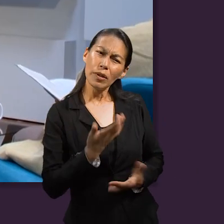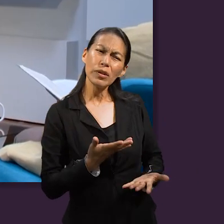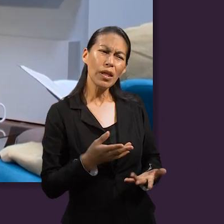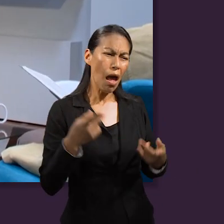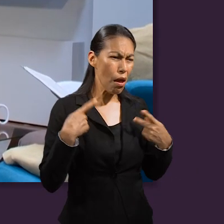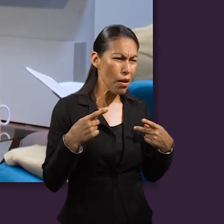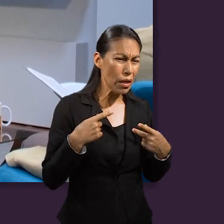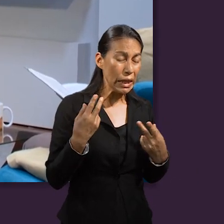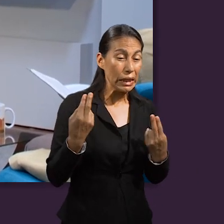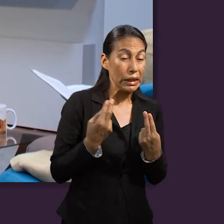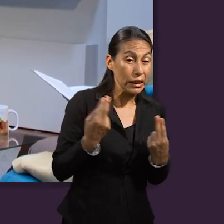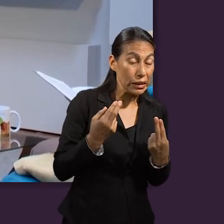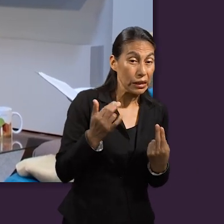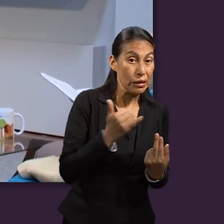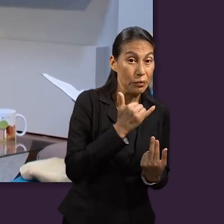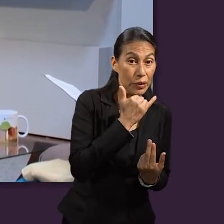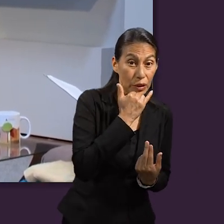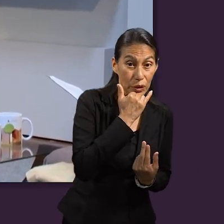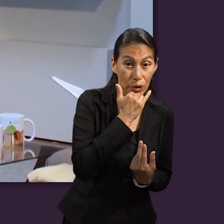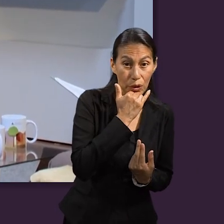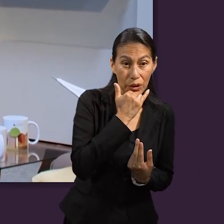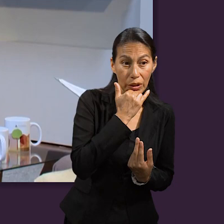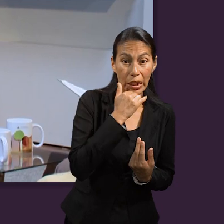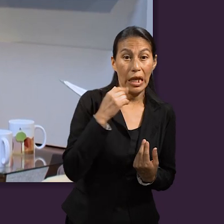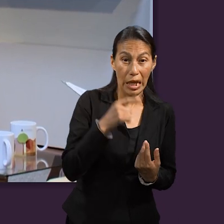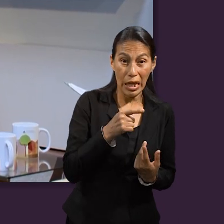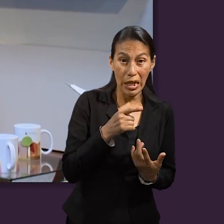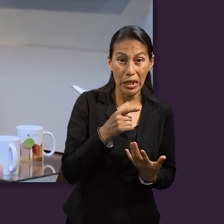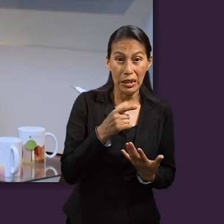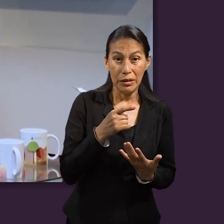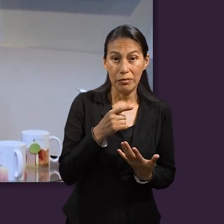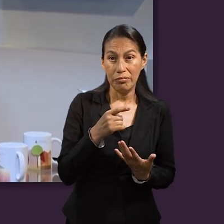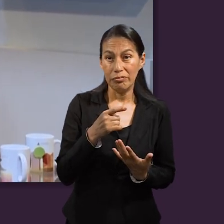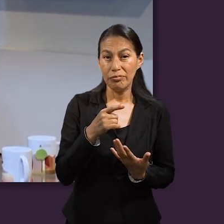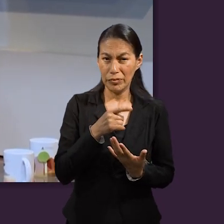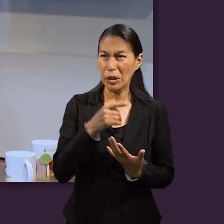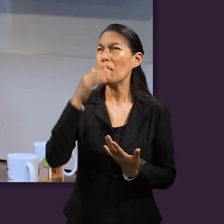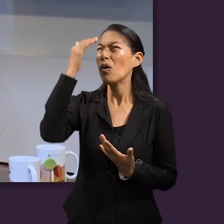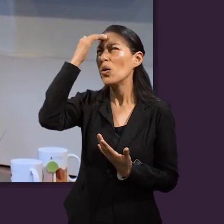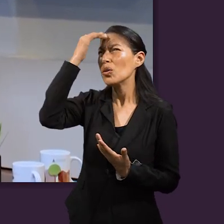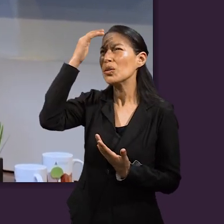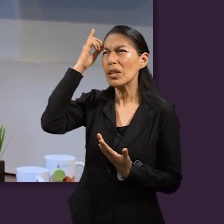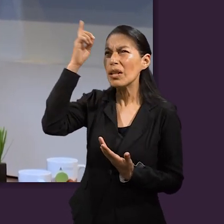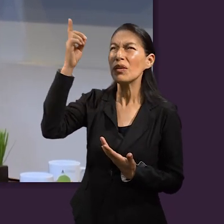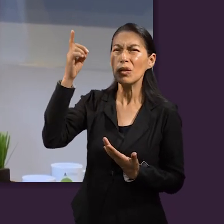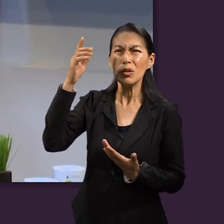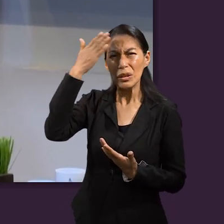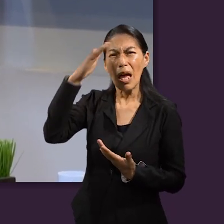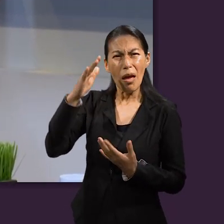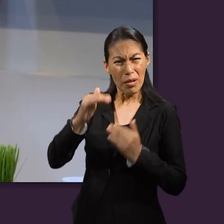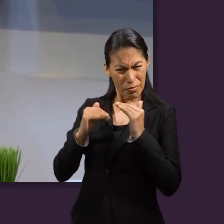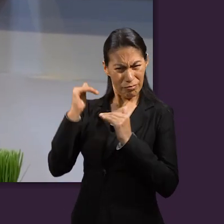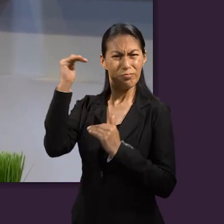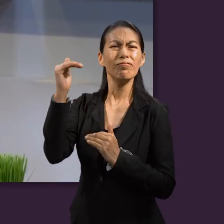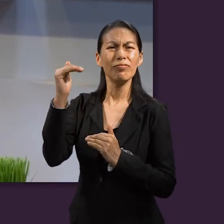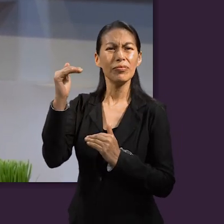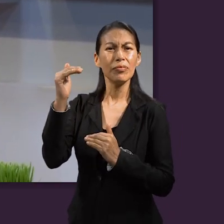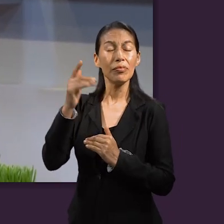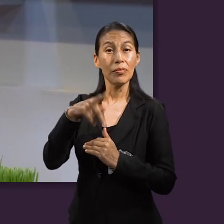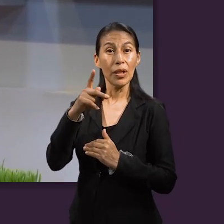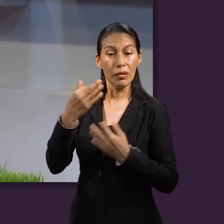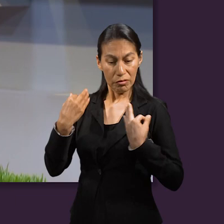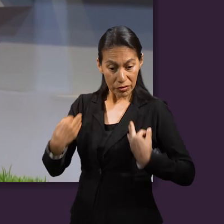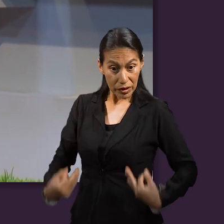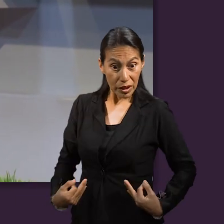de jacob de ser perdonado que se arriesga o sea el conocía el poder de dios y arriesga pues